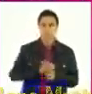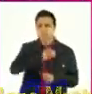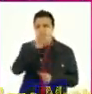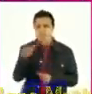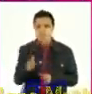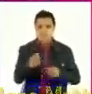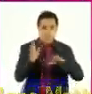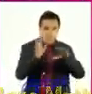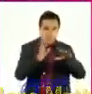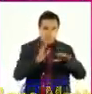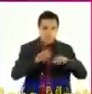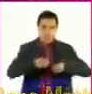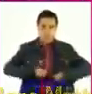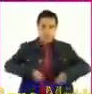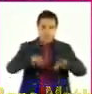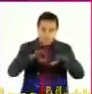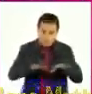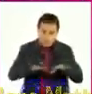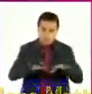acolchado, en